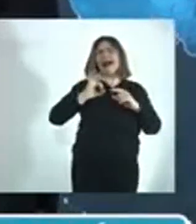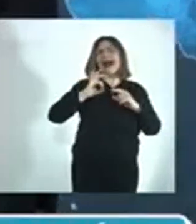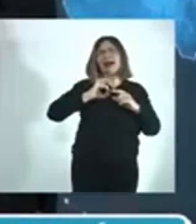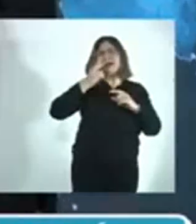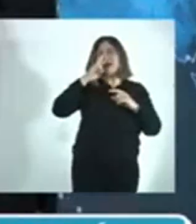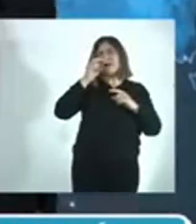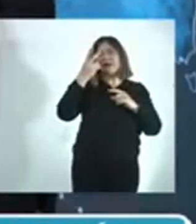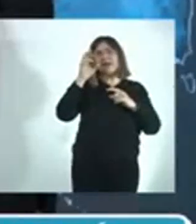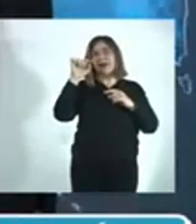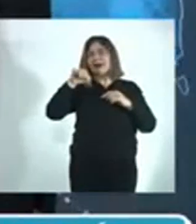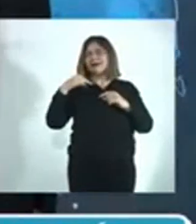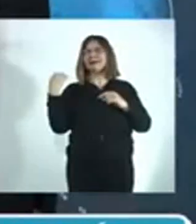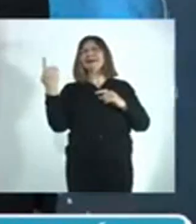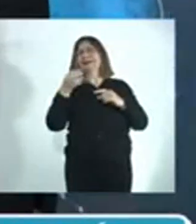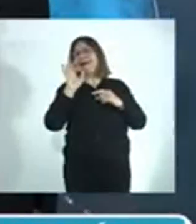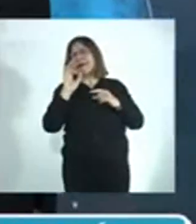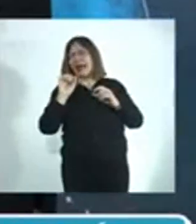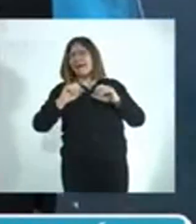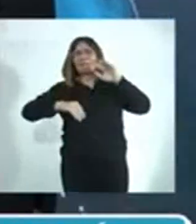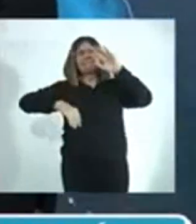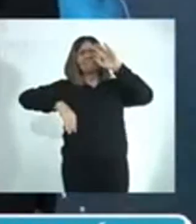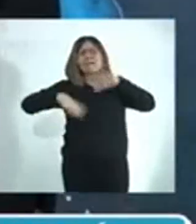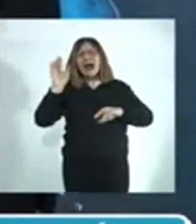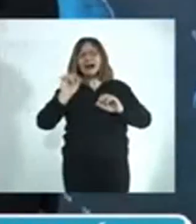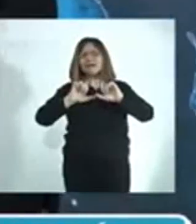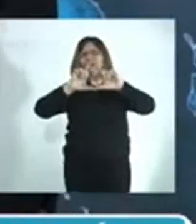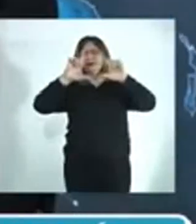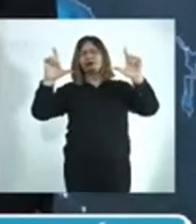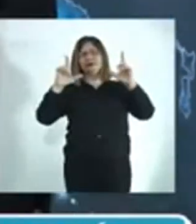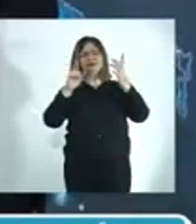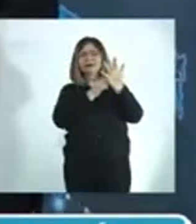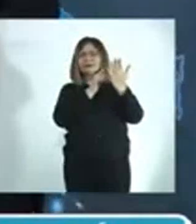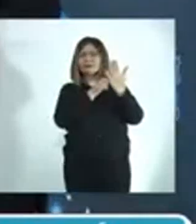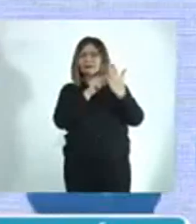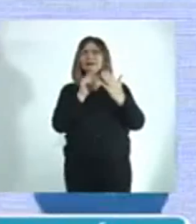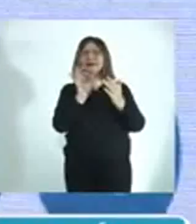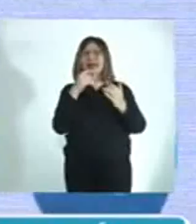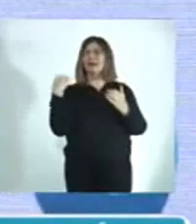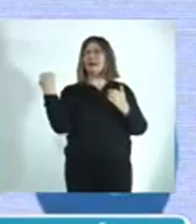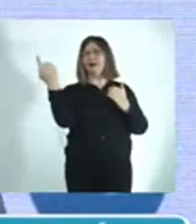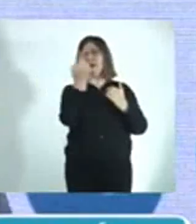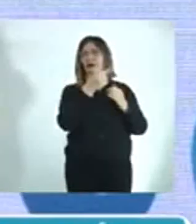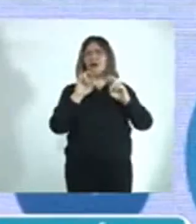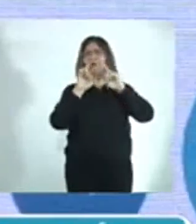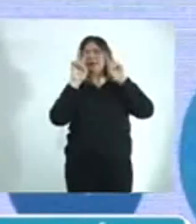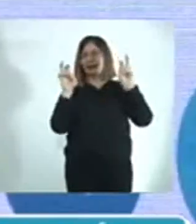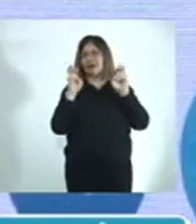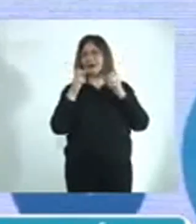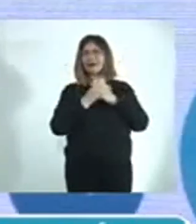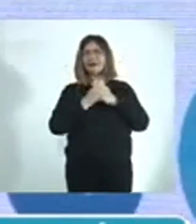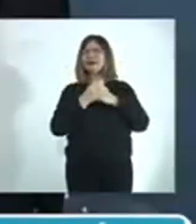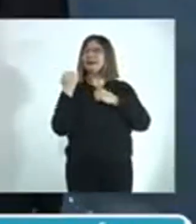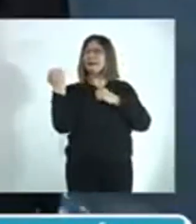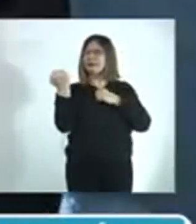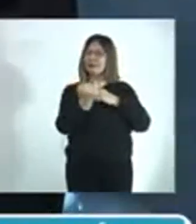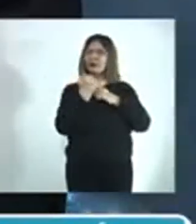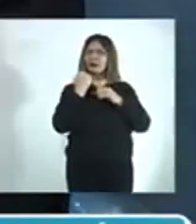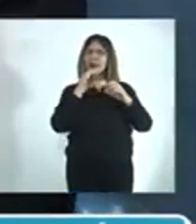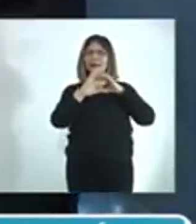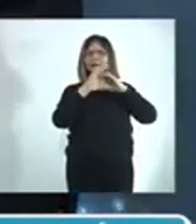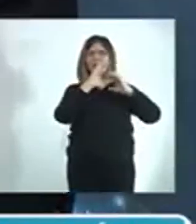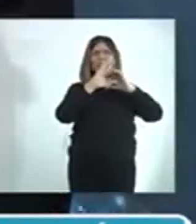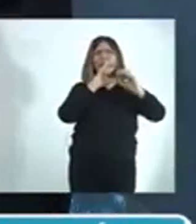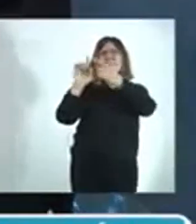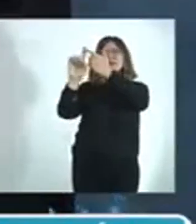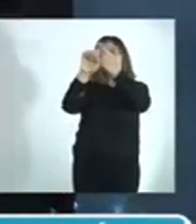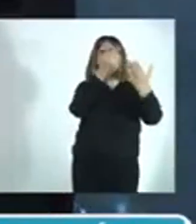virtual que vino para quedarse, esta nueva normalidad, como lo declaró la Organización Mundial de la Salud, es netamente lo